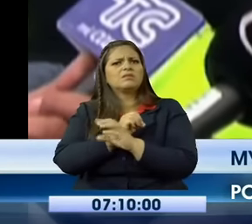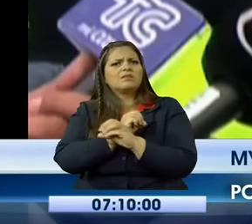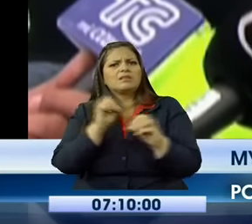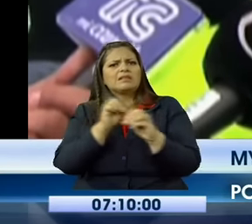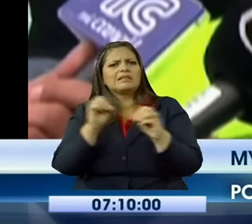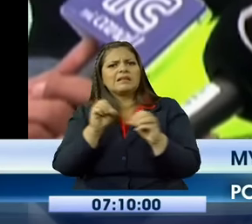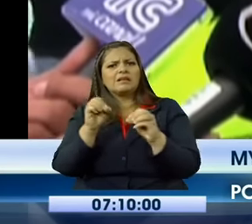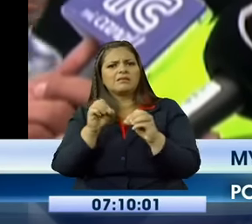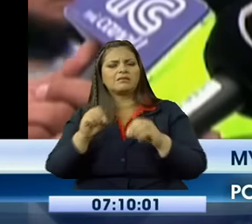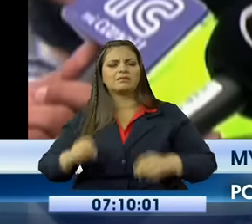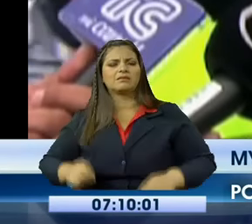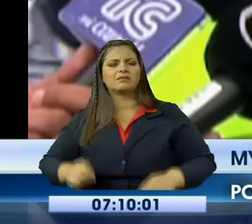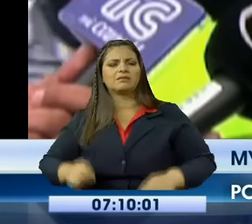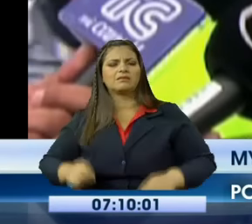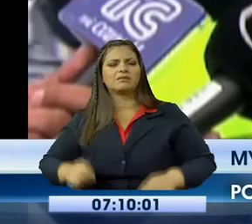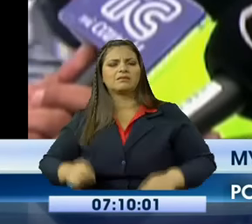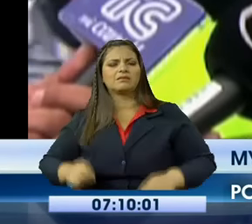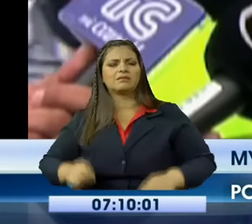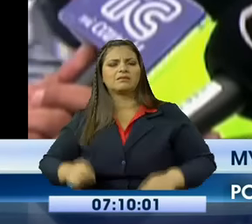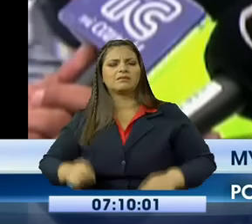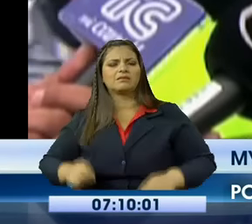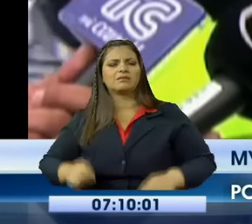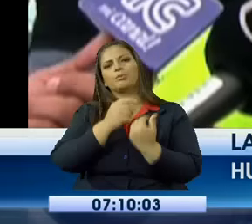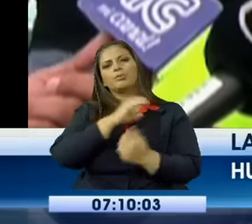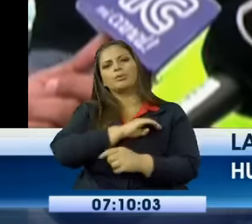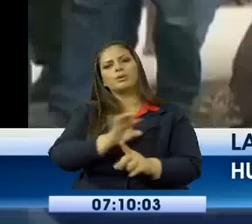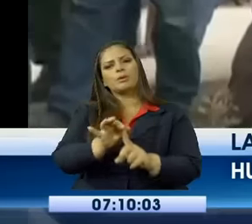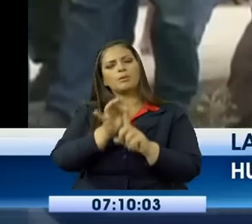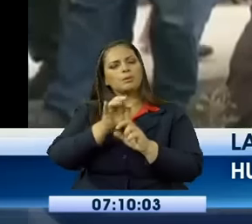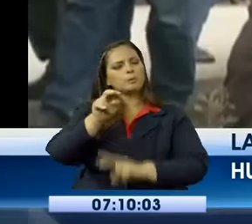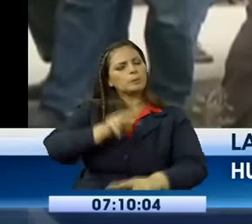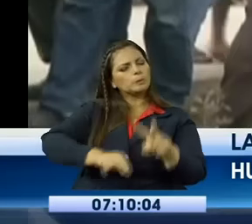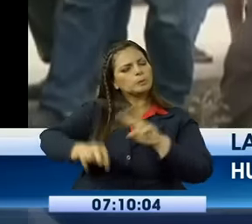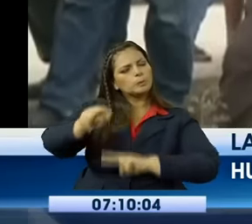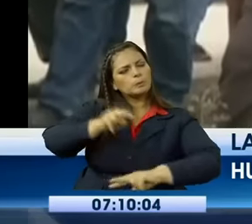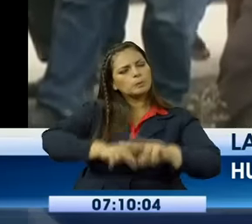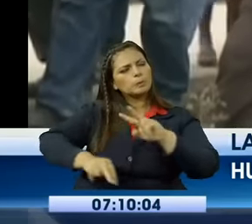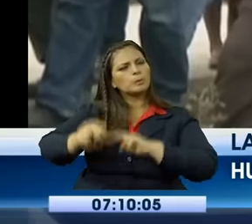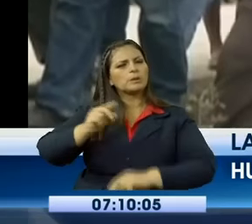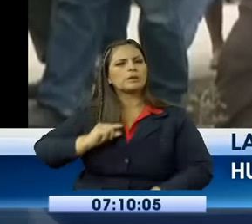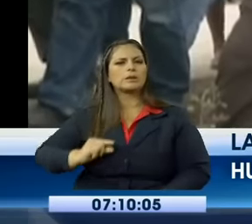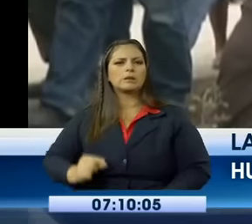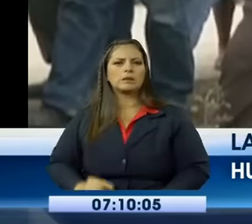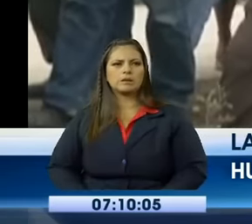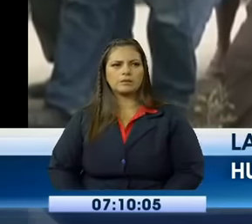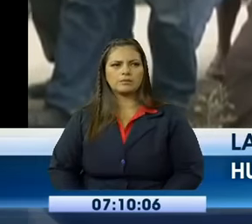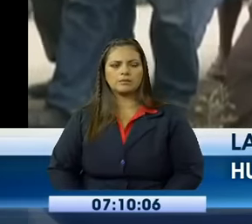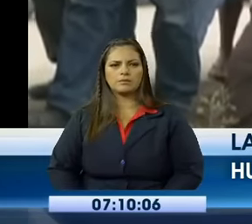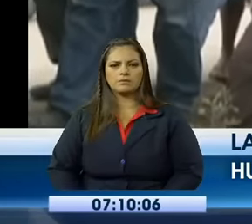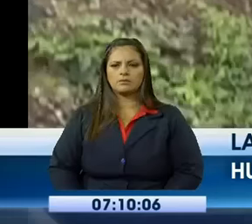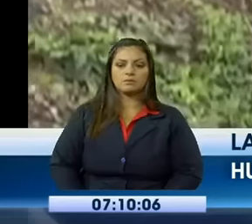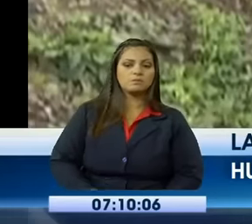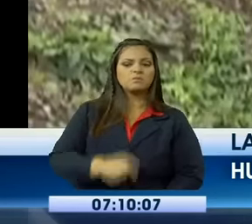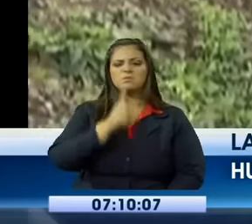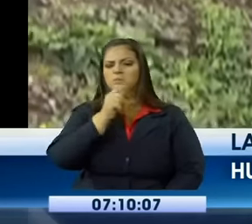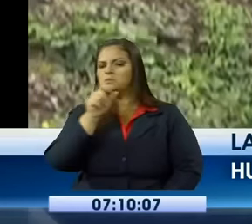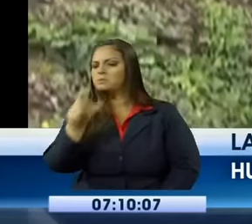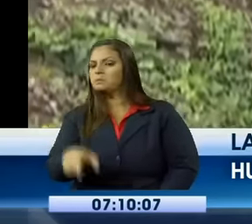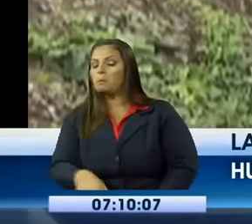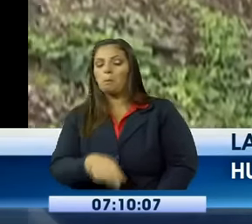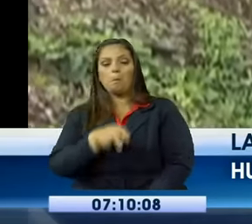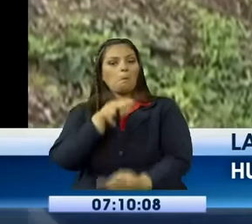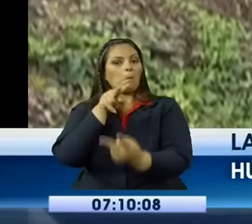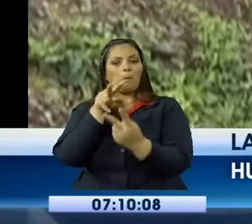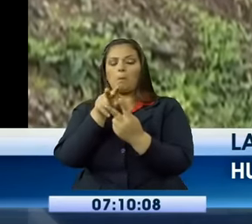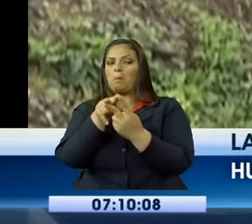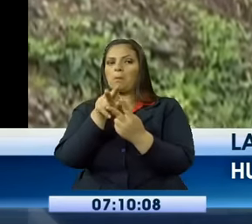momento criminalística, para determinar cuáles han sido las causas. Para quienes habitan en el sector afirman que no la conocen, por lo que se